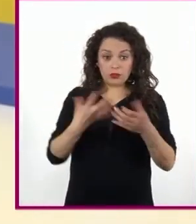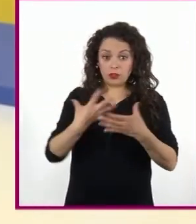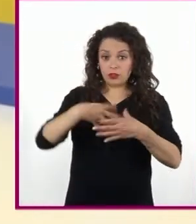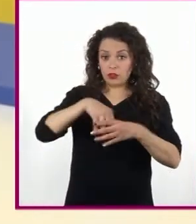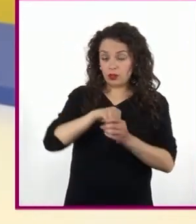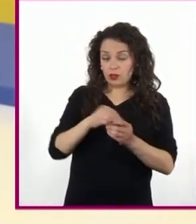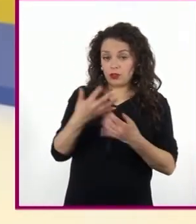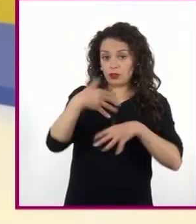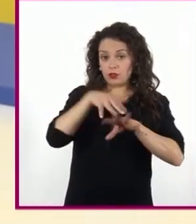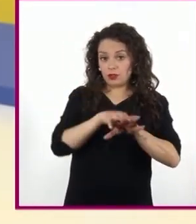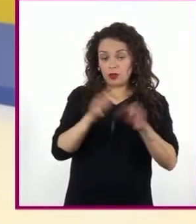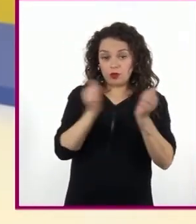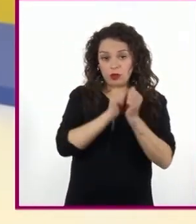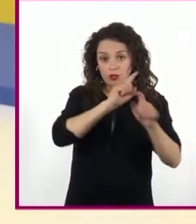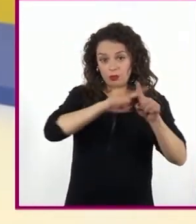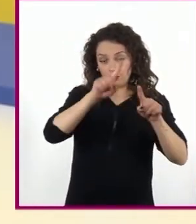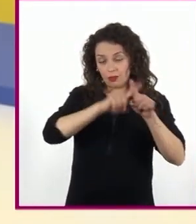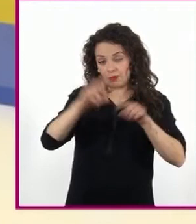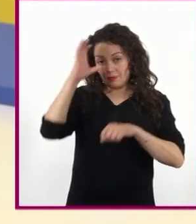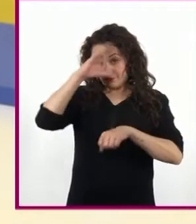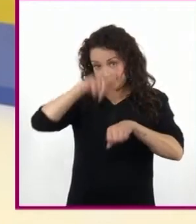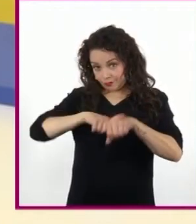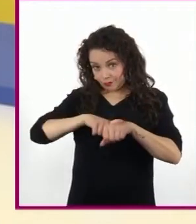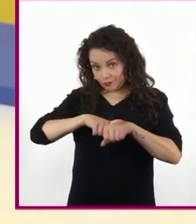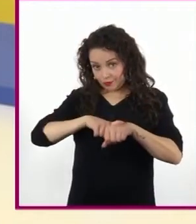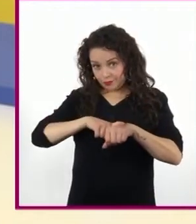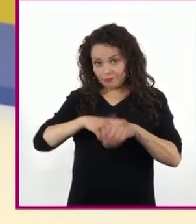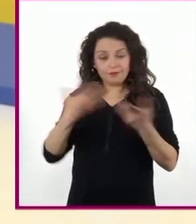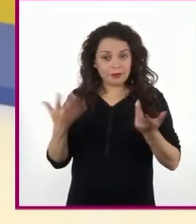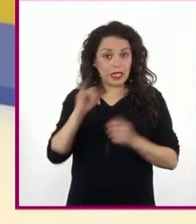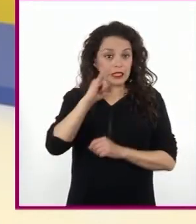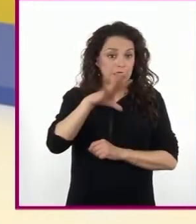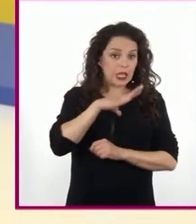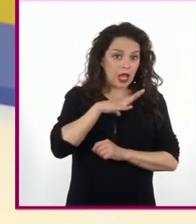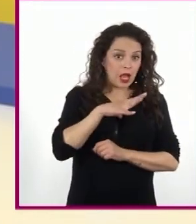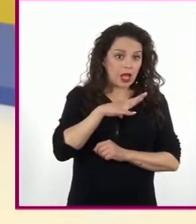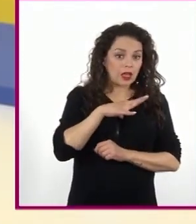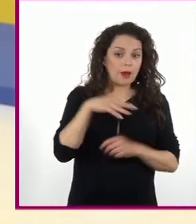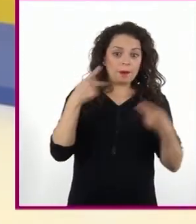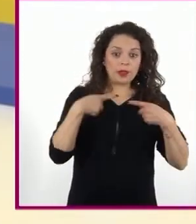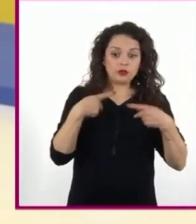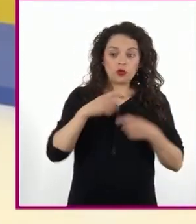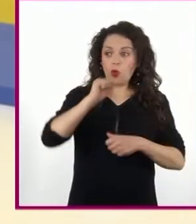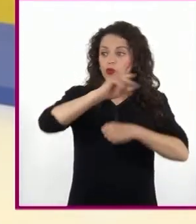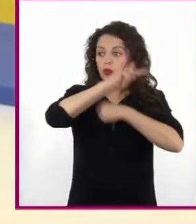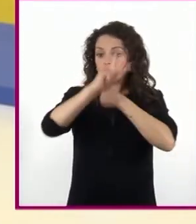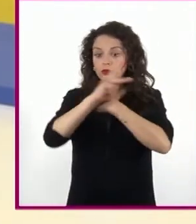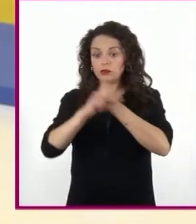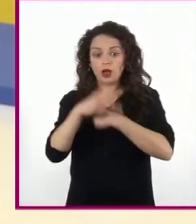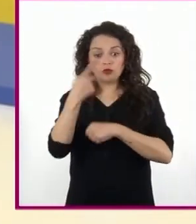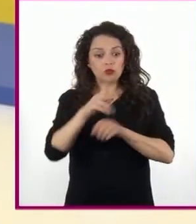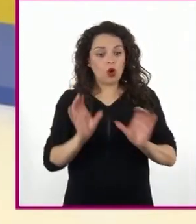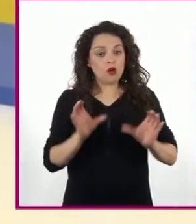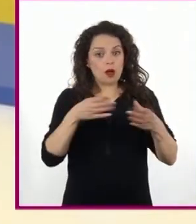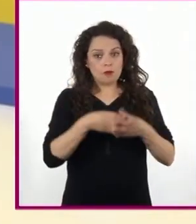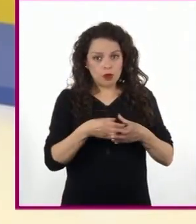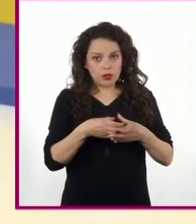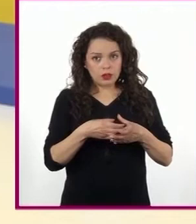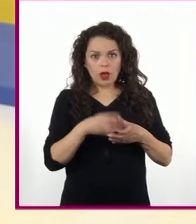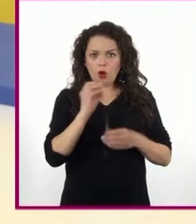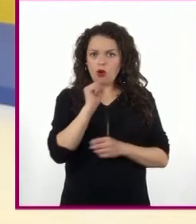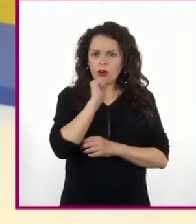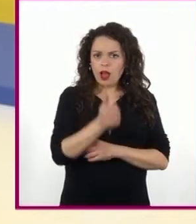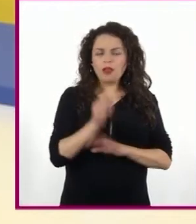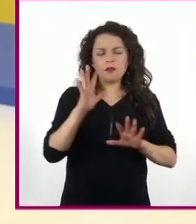intercultural? Si bien no necesariamente hay presencia de personas de otros países en sus comunidades, existen lugares del